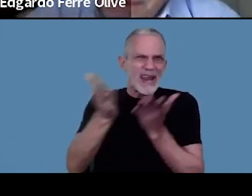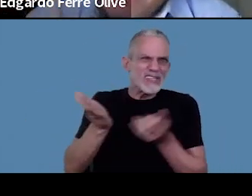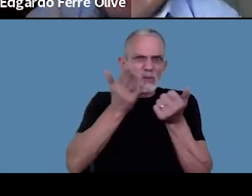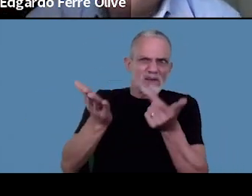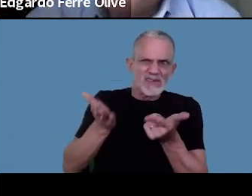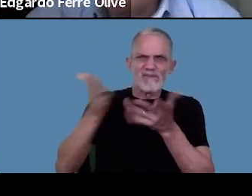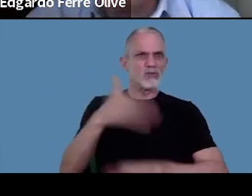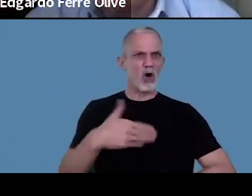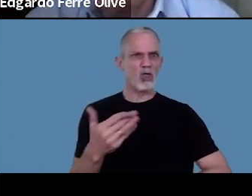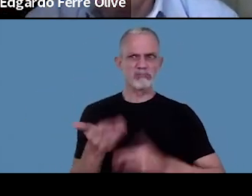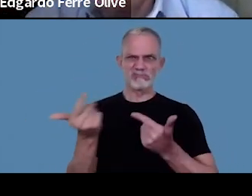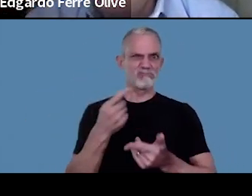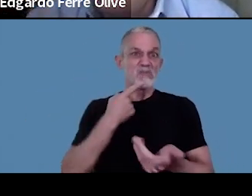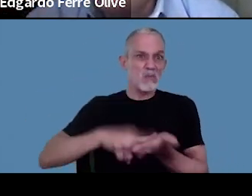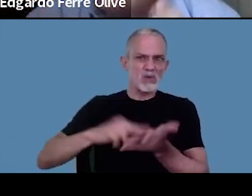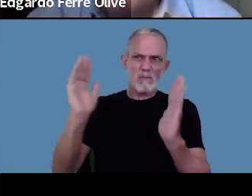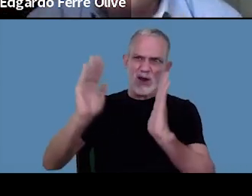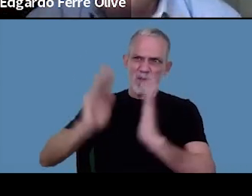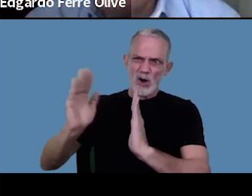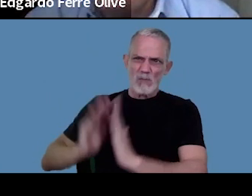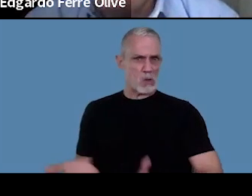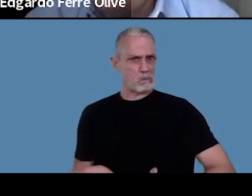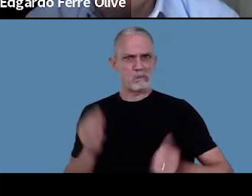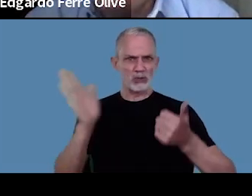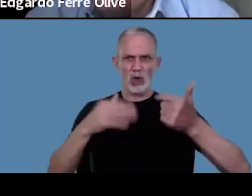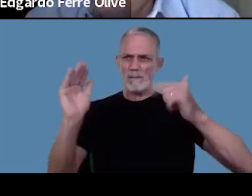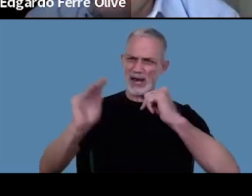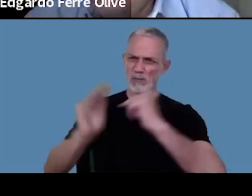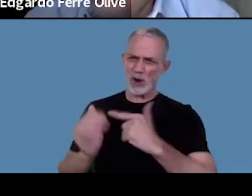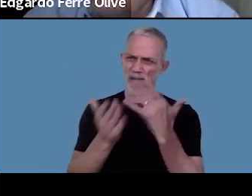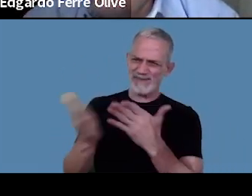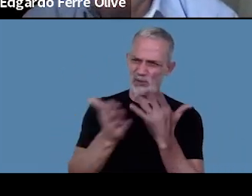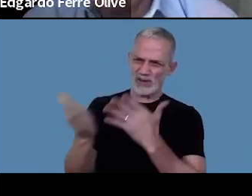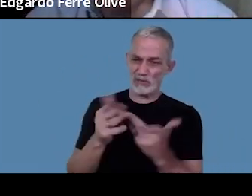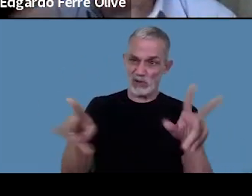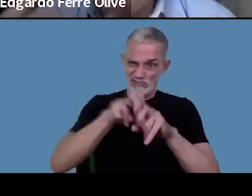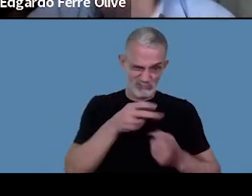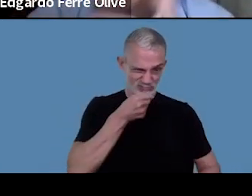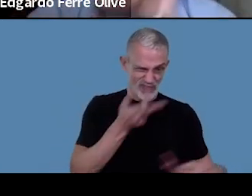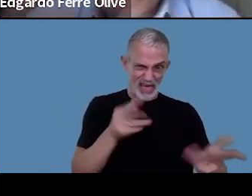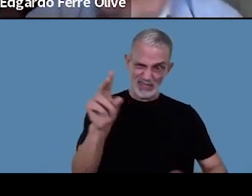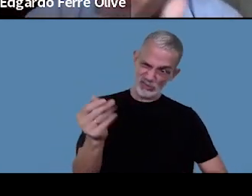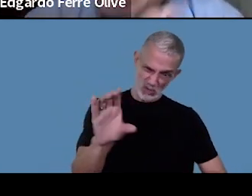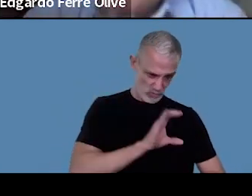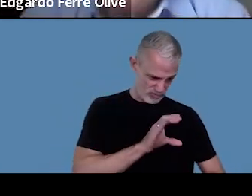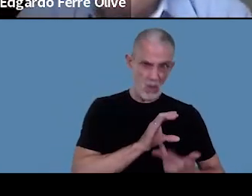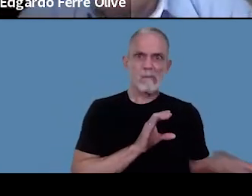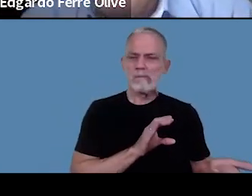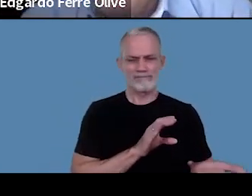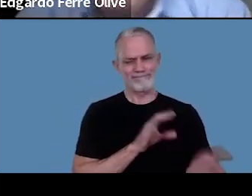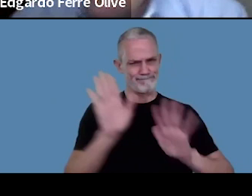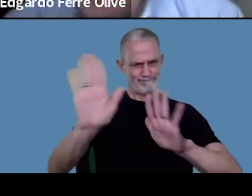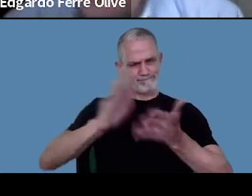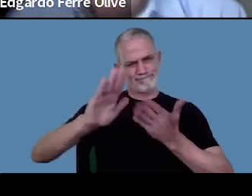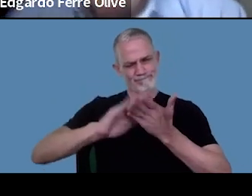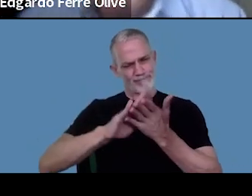sea, reducción de tasas de ingresos brutos, otorgamiento de beneficios, no estamos recaudando nada. Entonces empiezan a reformular qué hacemos